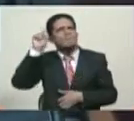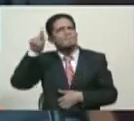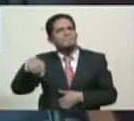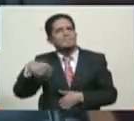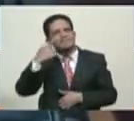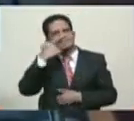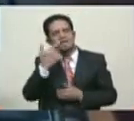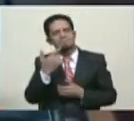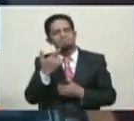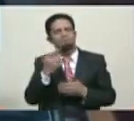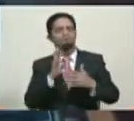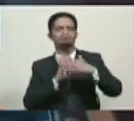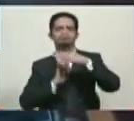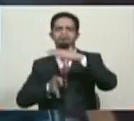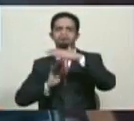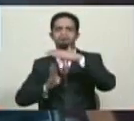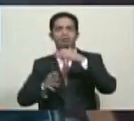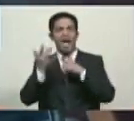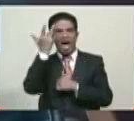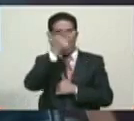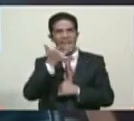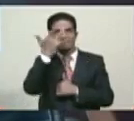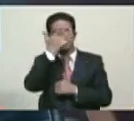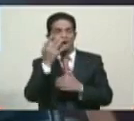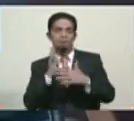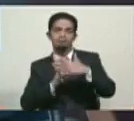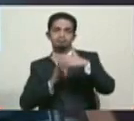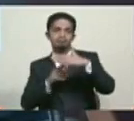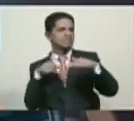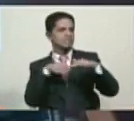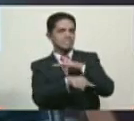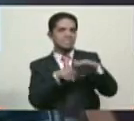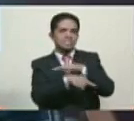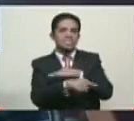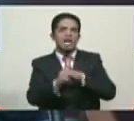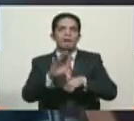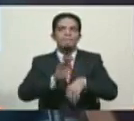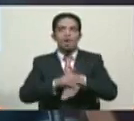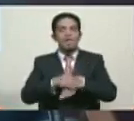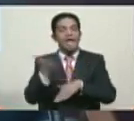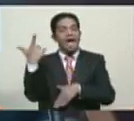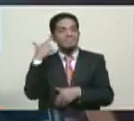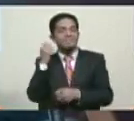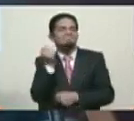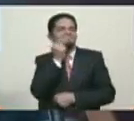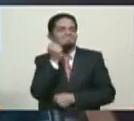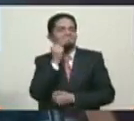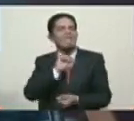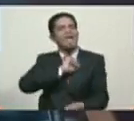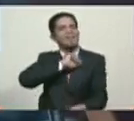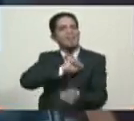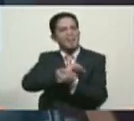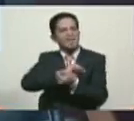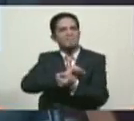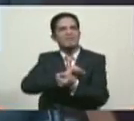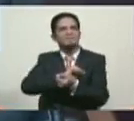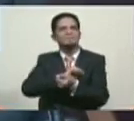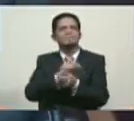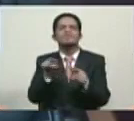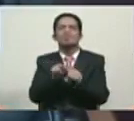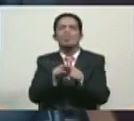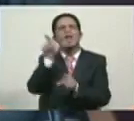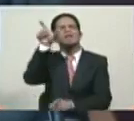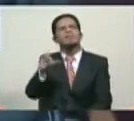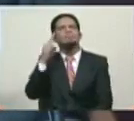la llegada de los pueblos africanos que reclaman justicia por la esclavitud y la muerte a las que lo sometieron. Como lo dijo